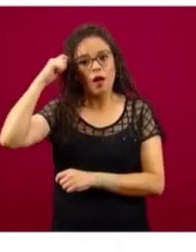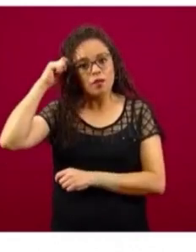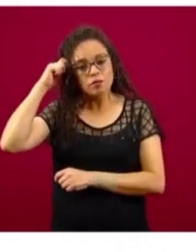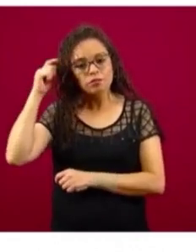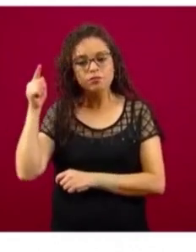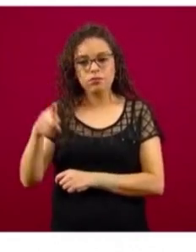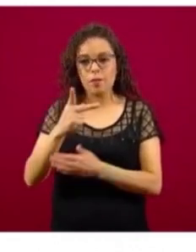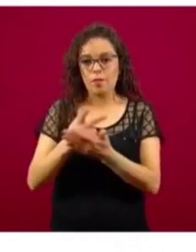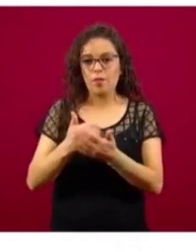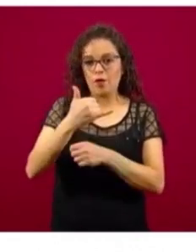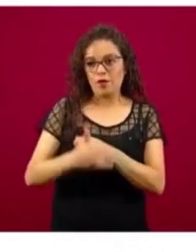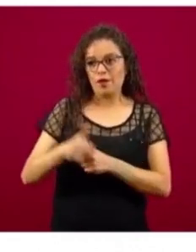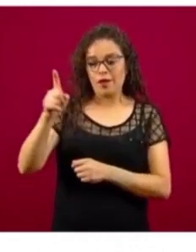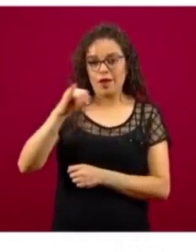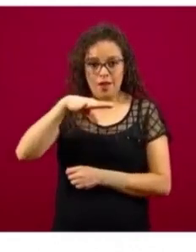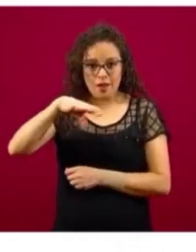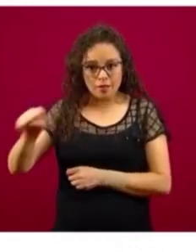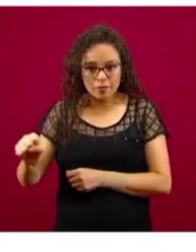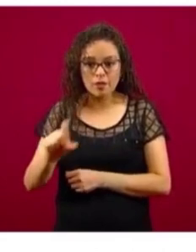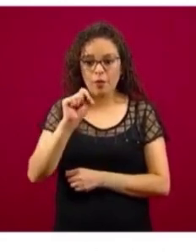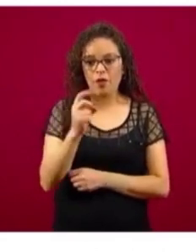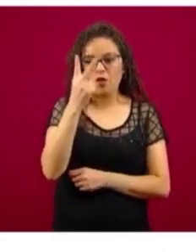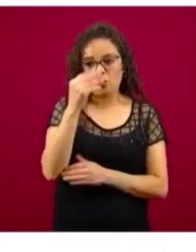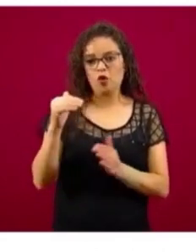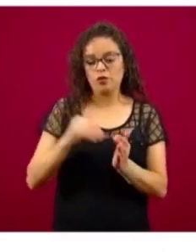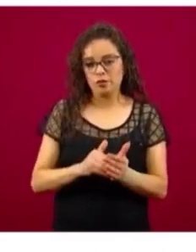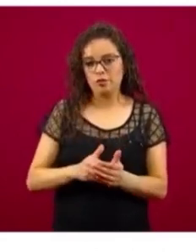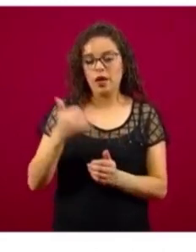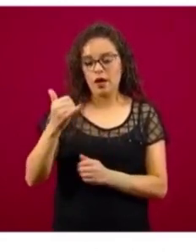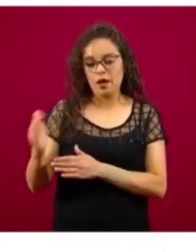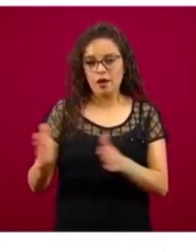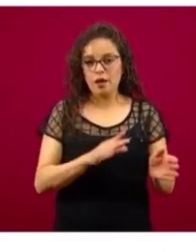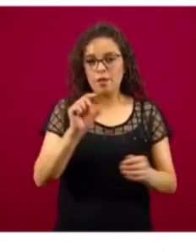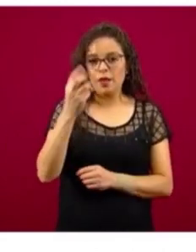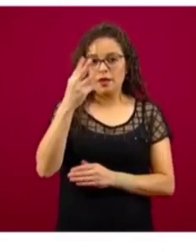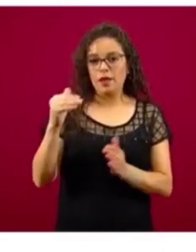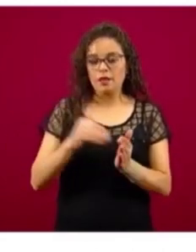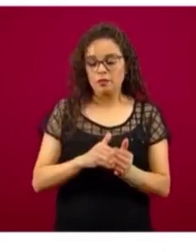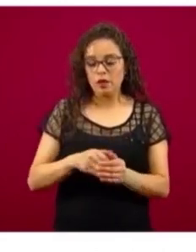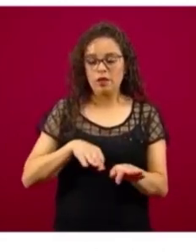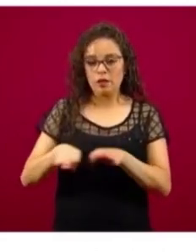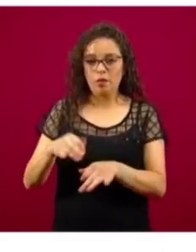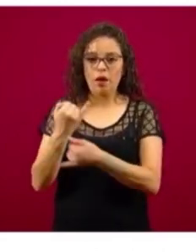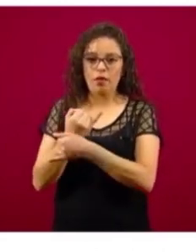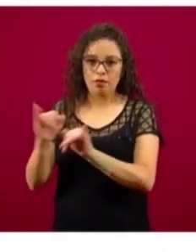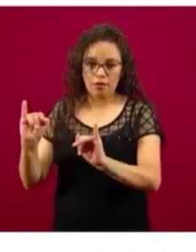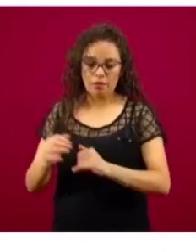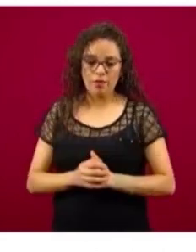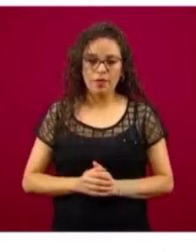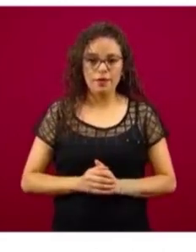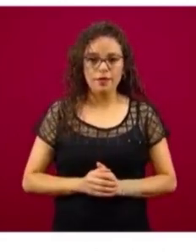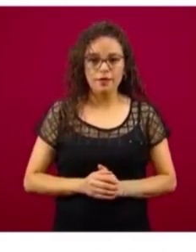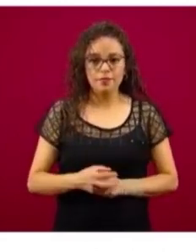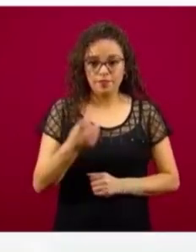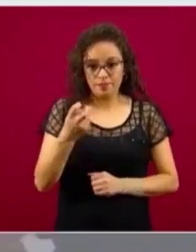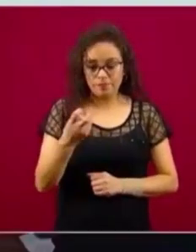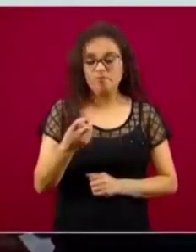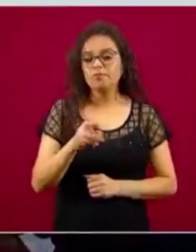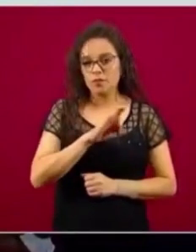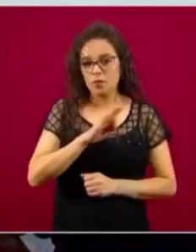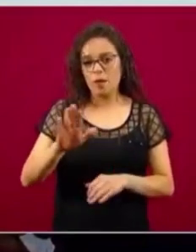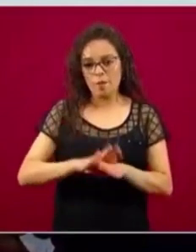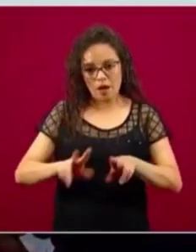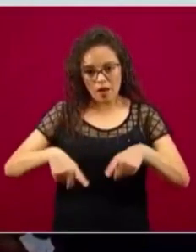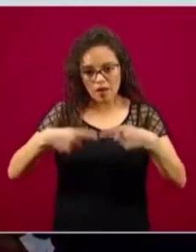social que son 22 mil y 23 mil trabajadores independientes de esto también les queremos dar más detalles y